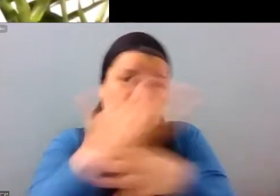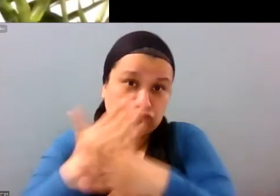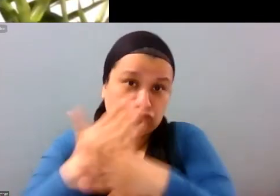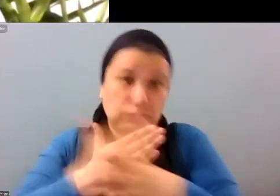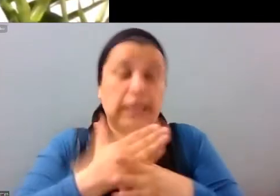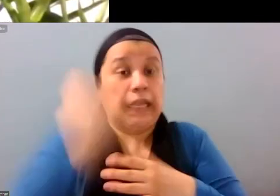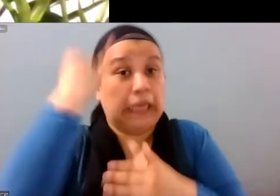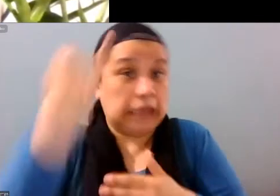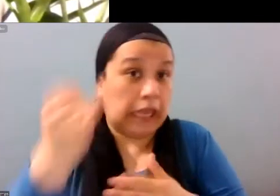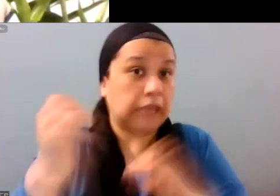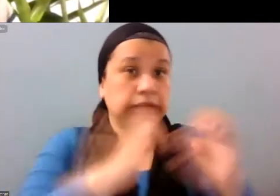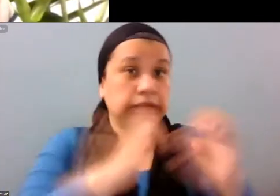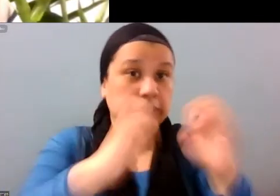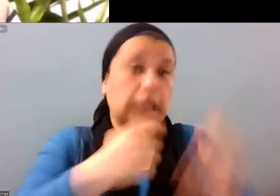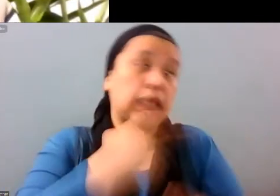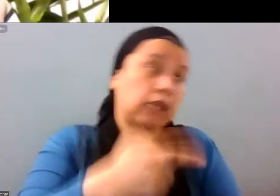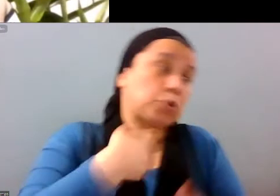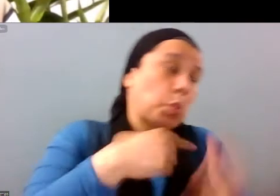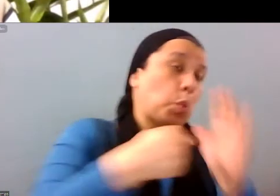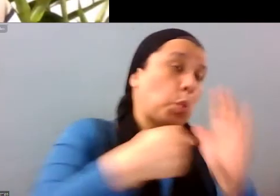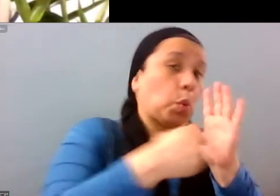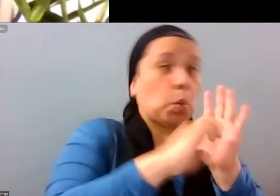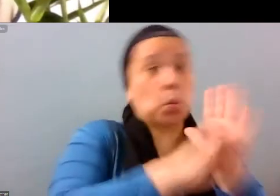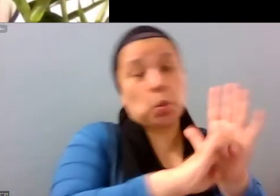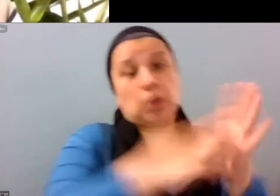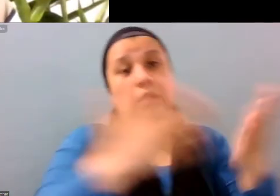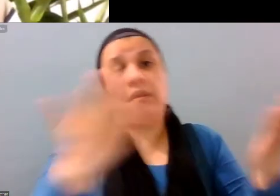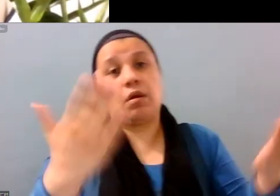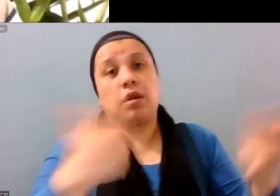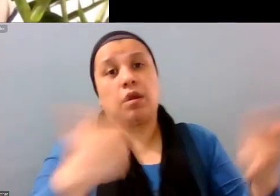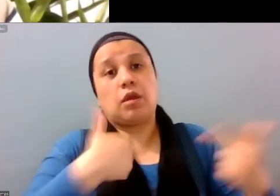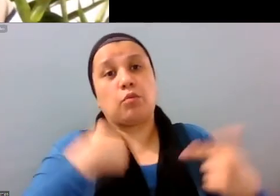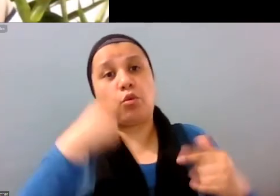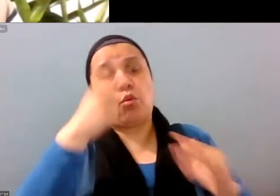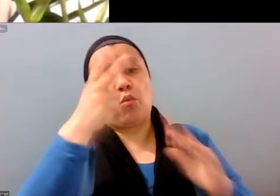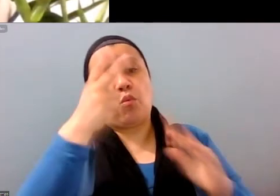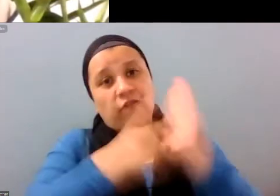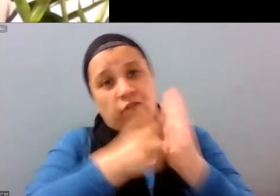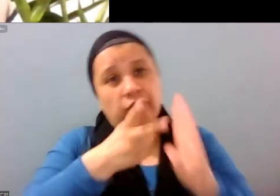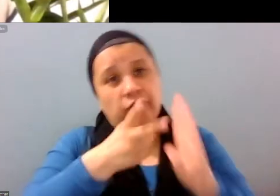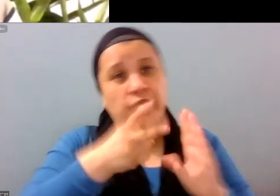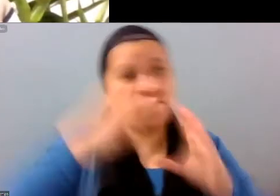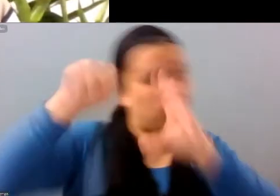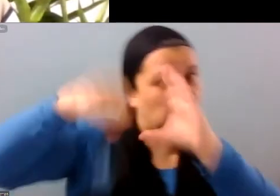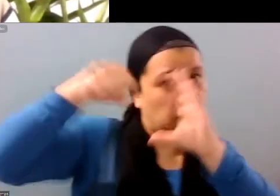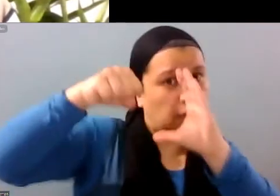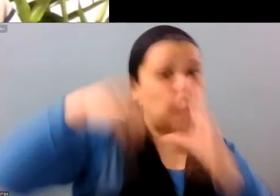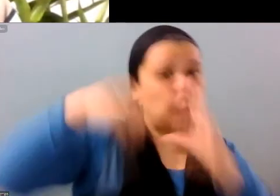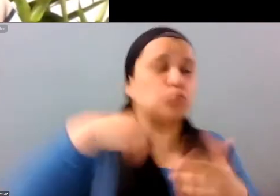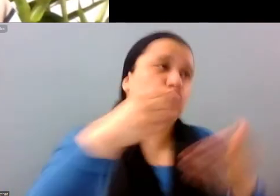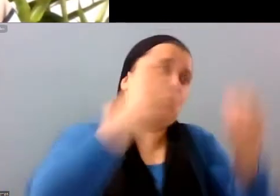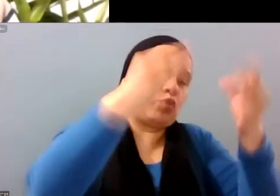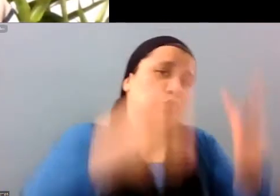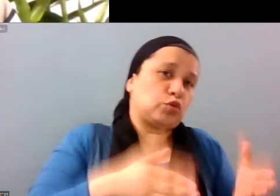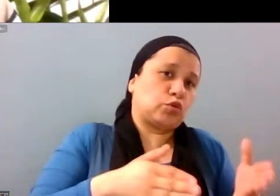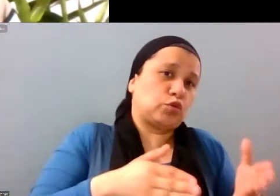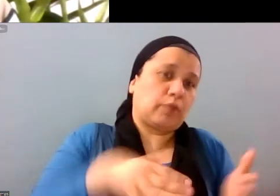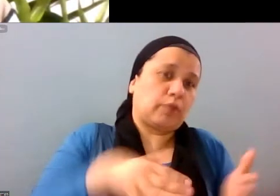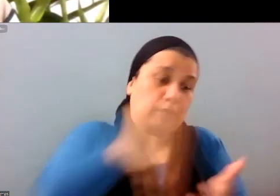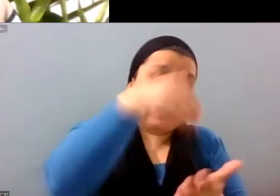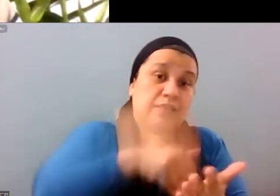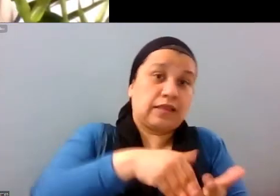mira yo por ejemplo les hago videos le dice un docente del valle central a otro